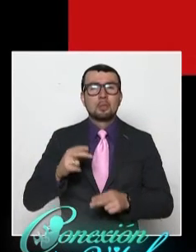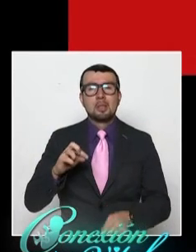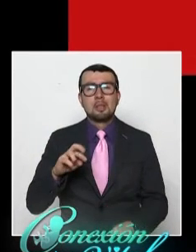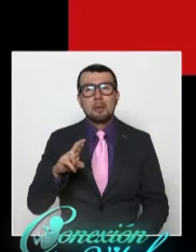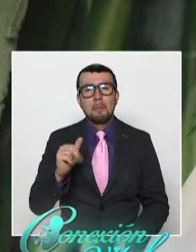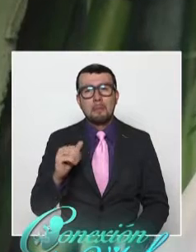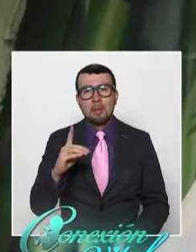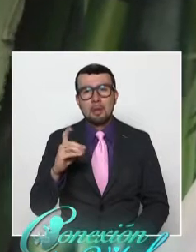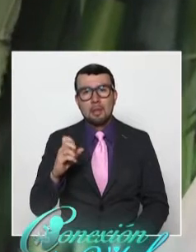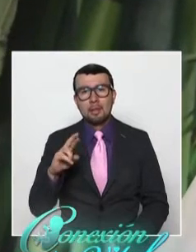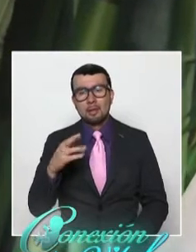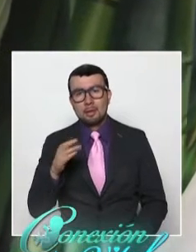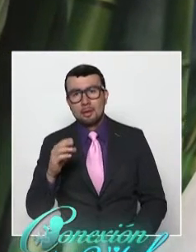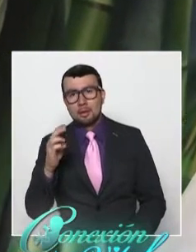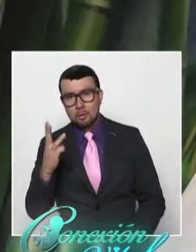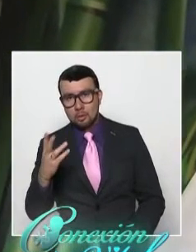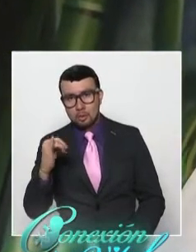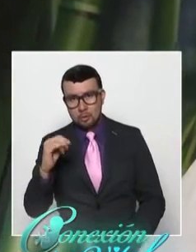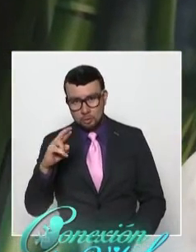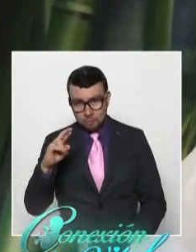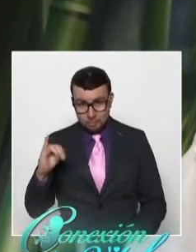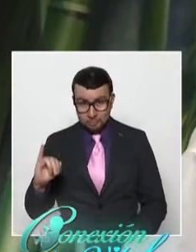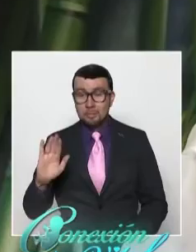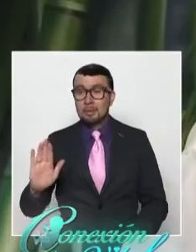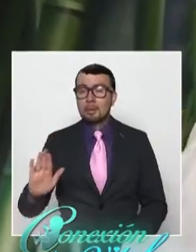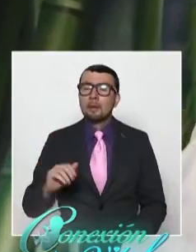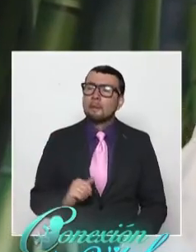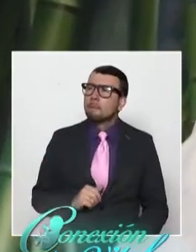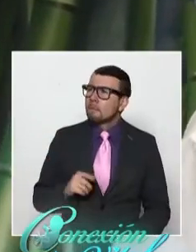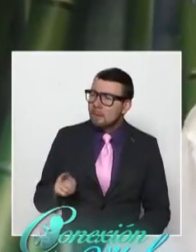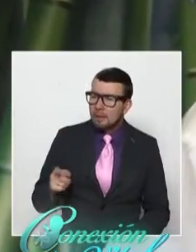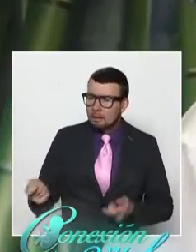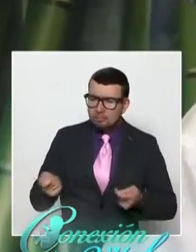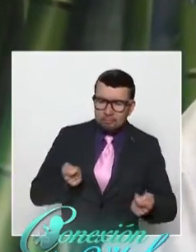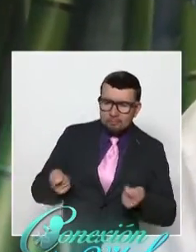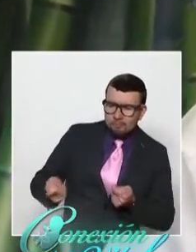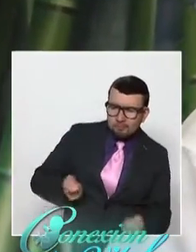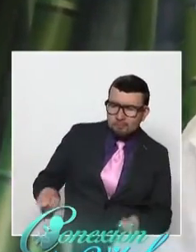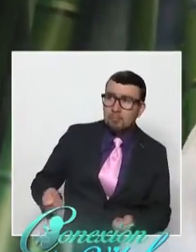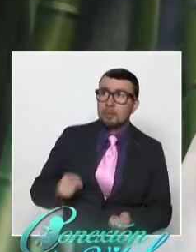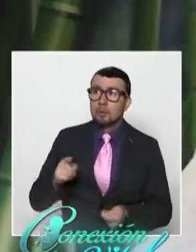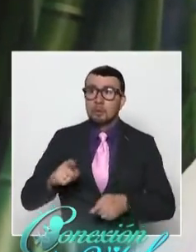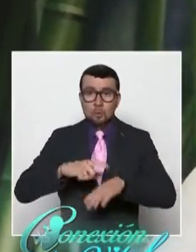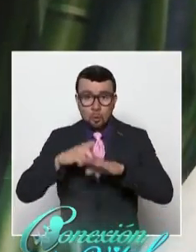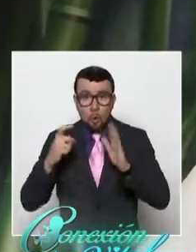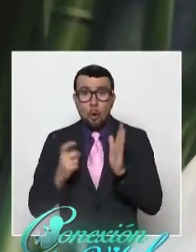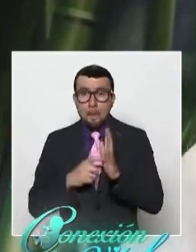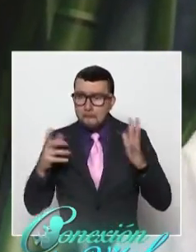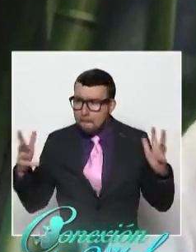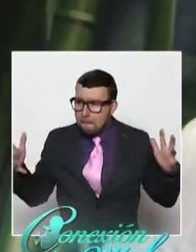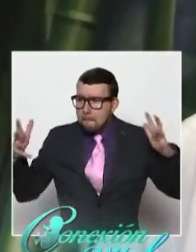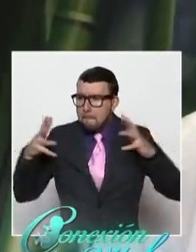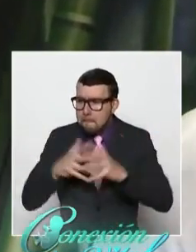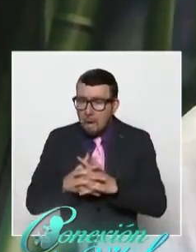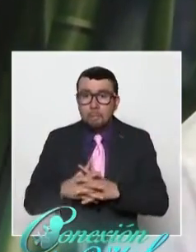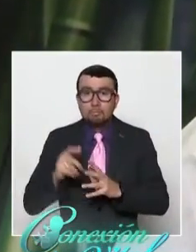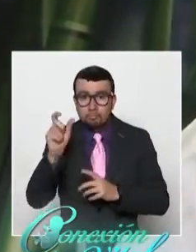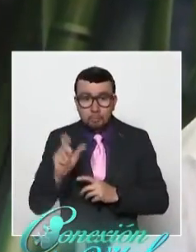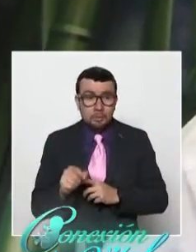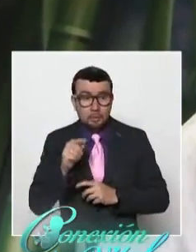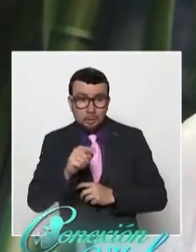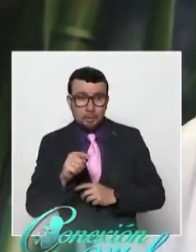nosotros tenemos un paciente con estas características, tenemos que hacer un manejo totalmente interdisciplinario e integral con un